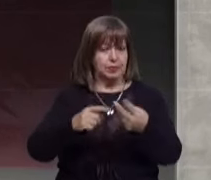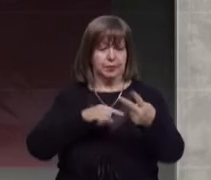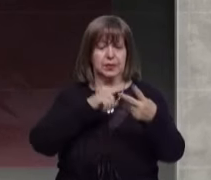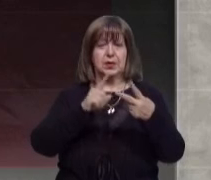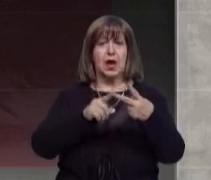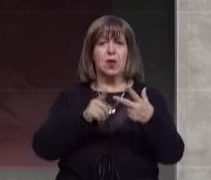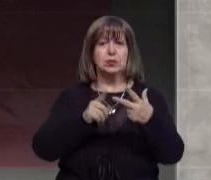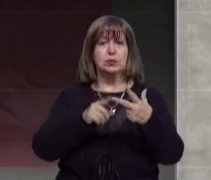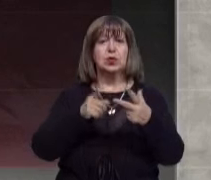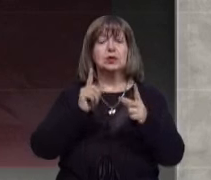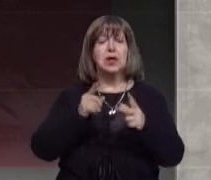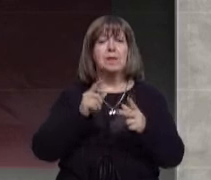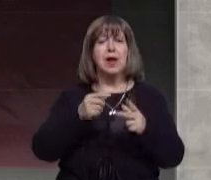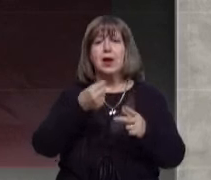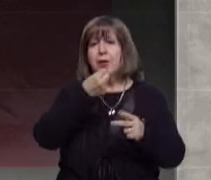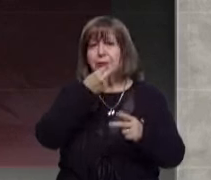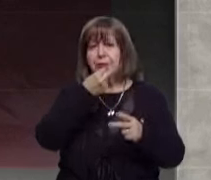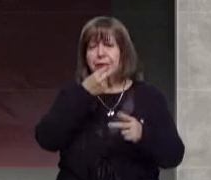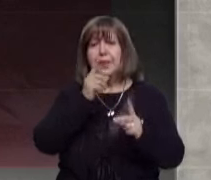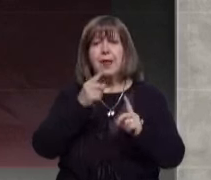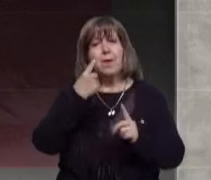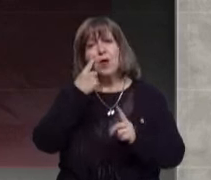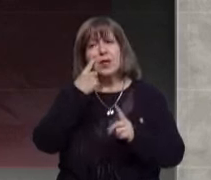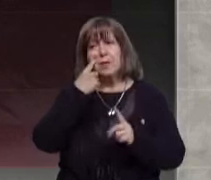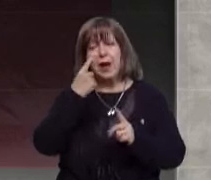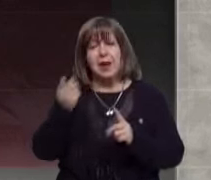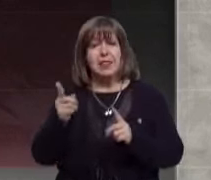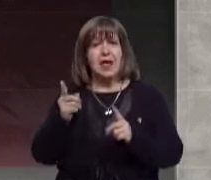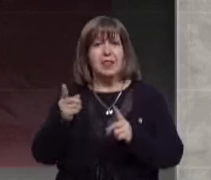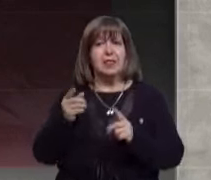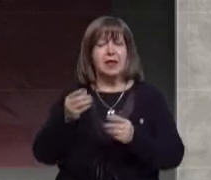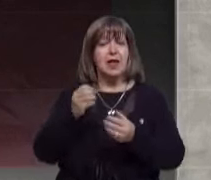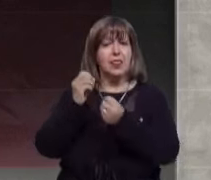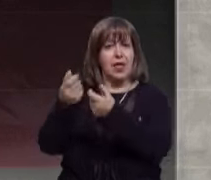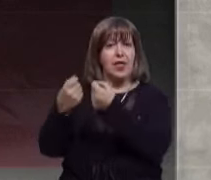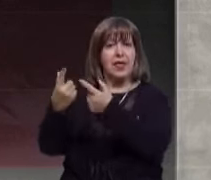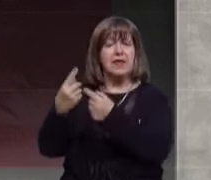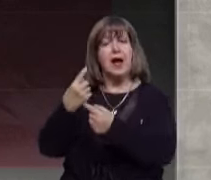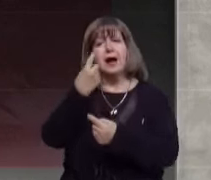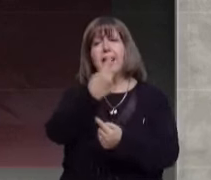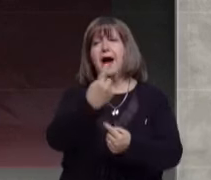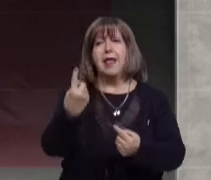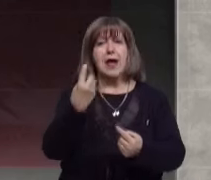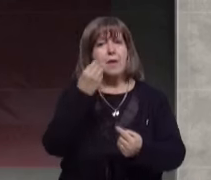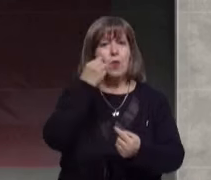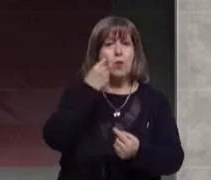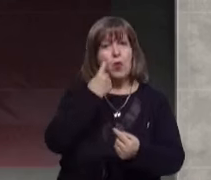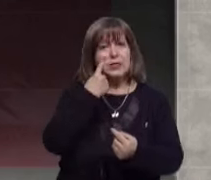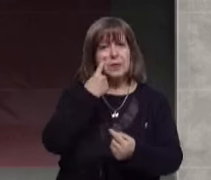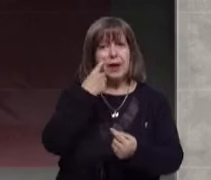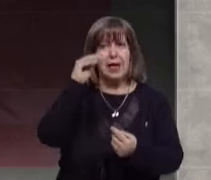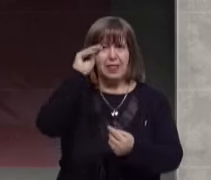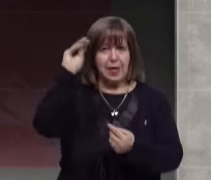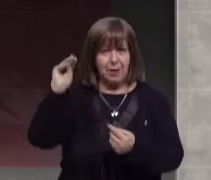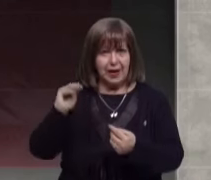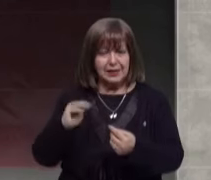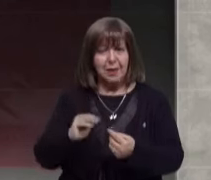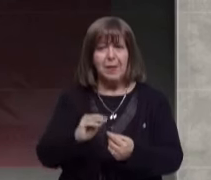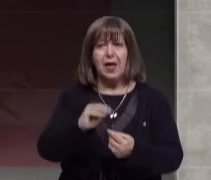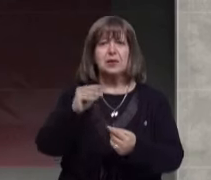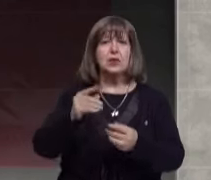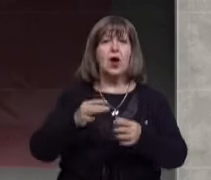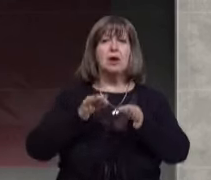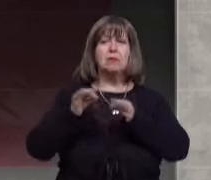la facilitación del uso de alcoholímetros en municipios. Están pidiendo que cada municipalidad de la ciudad de Mendoza, en